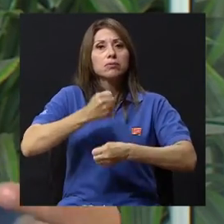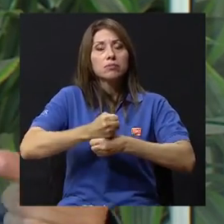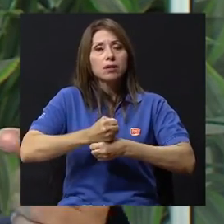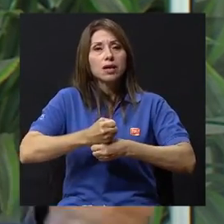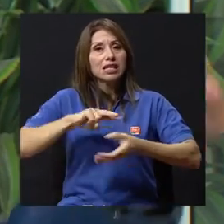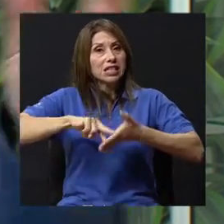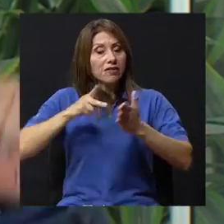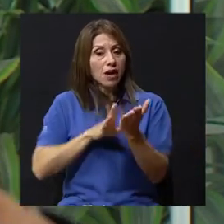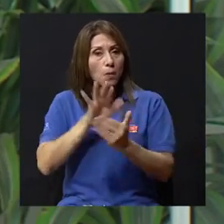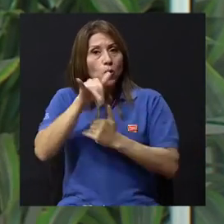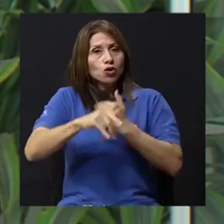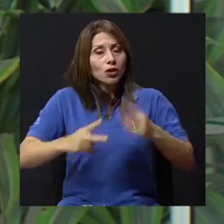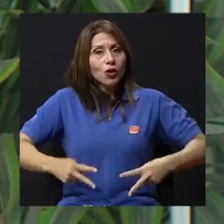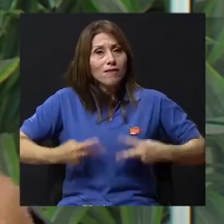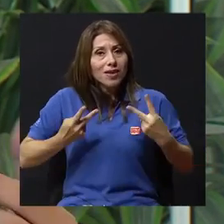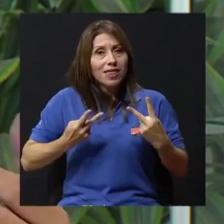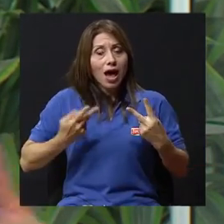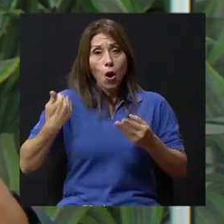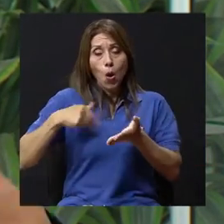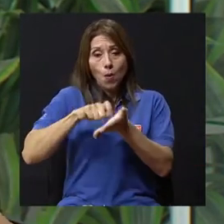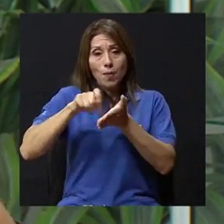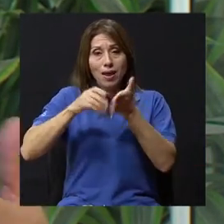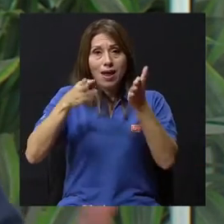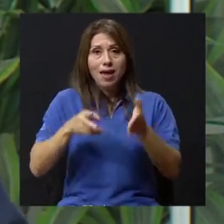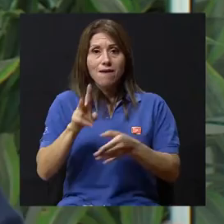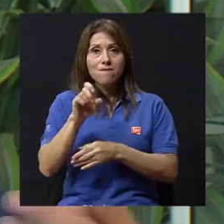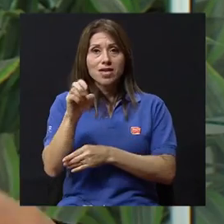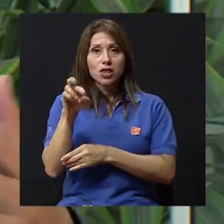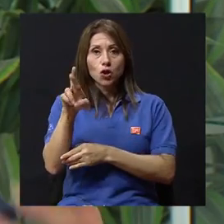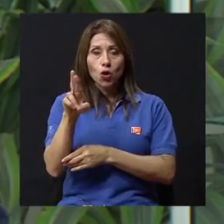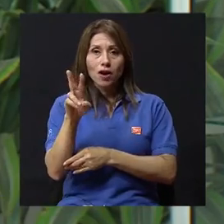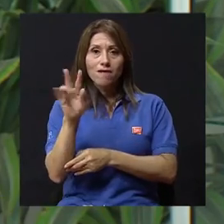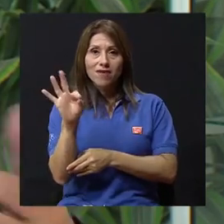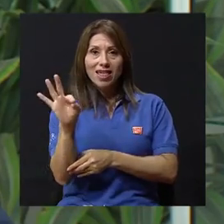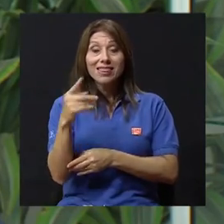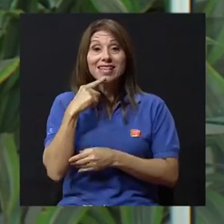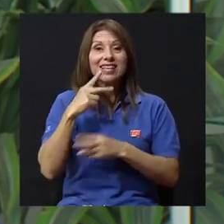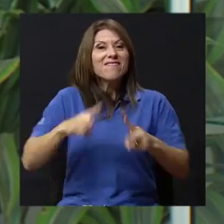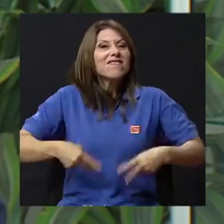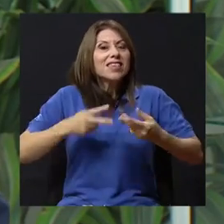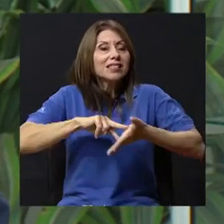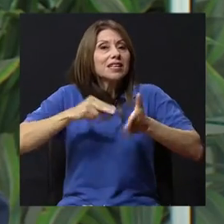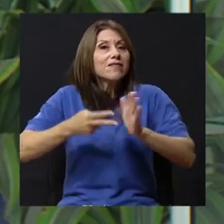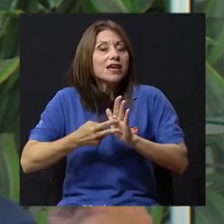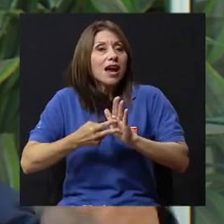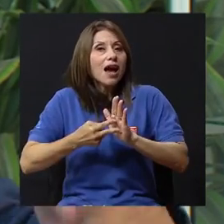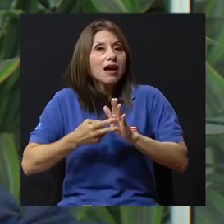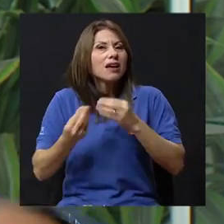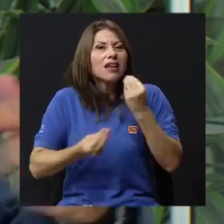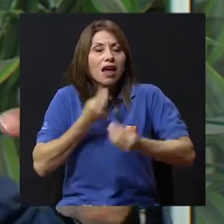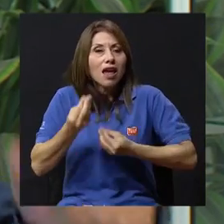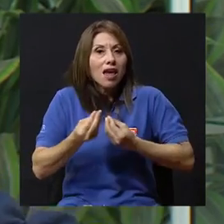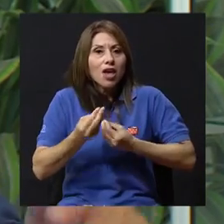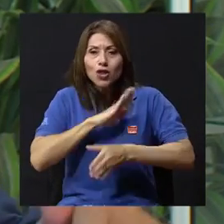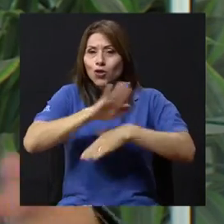vida. Víctor Frank nos dice que la vida es encontrarle sentido a todas las etapas que atravesamos. Hay que encontrarle un